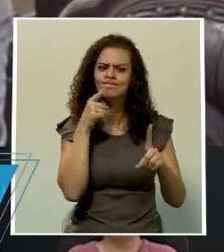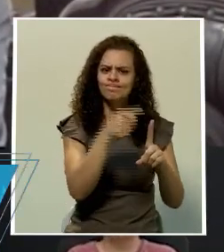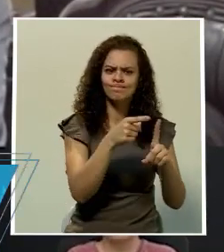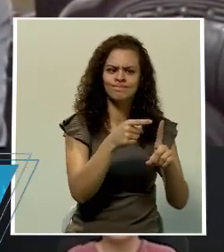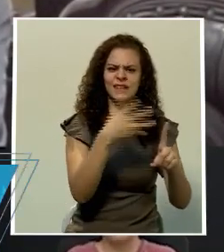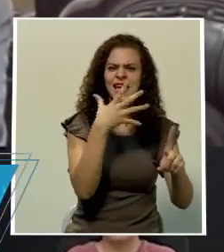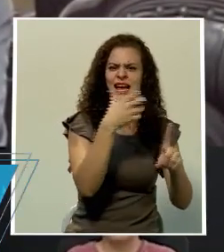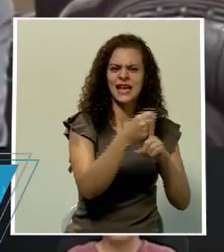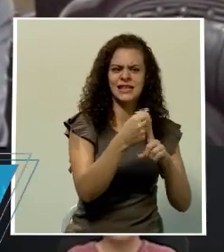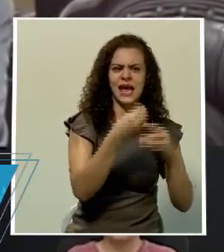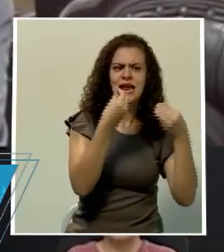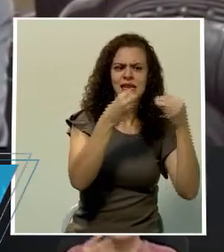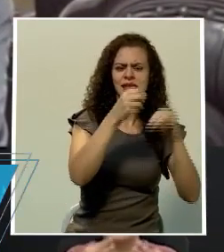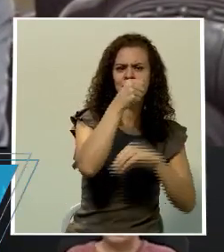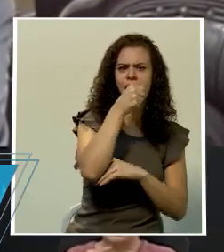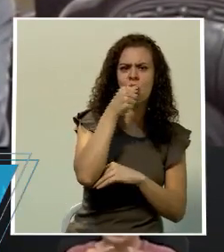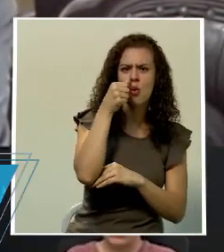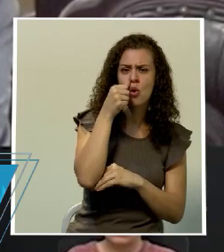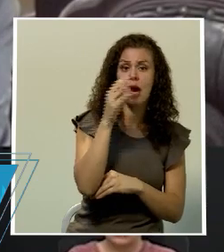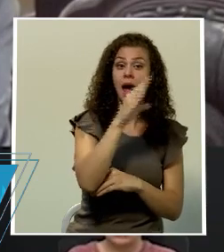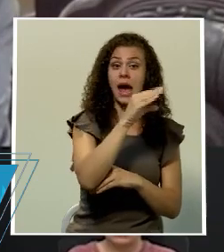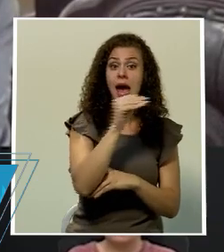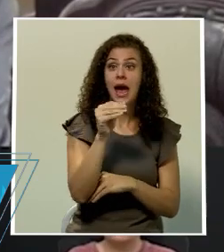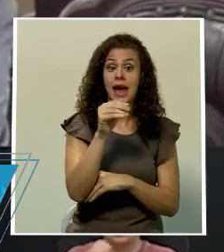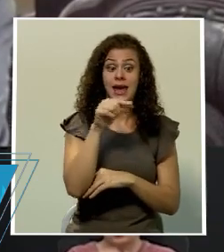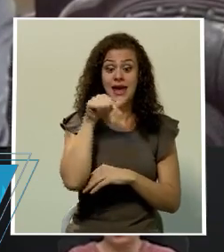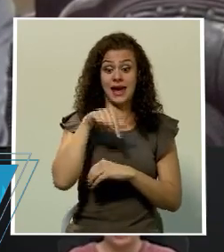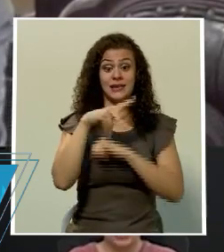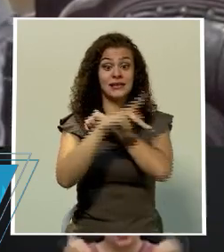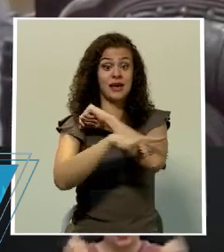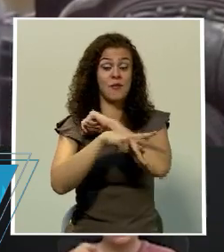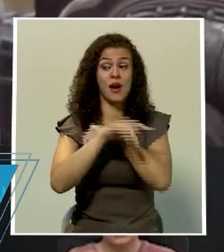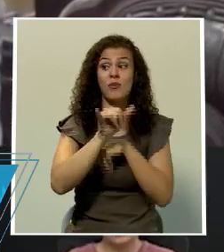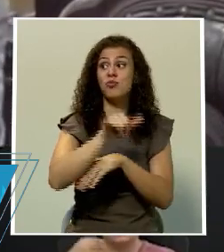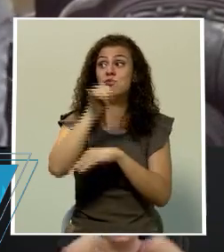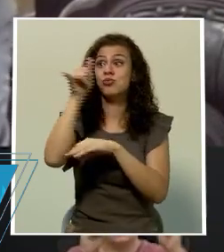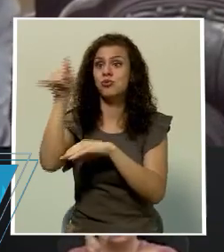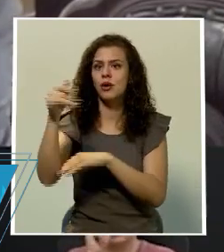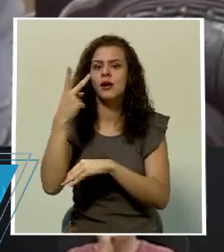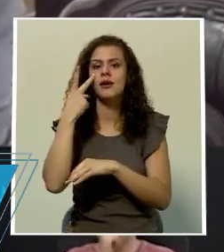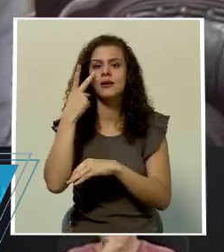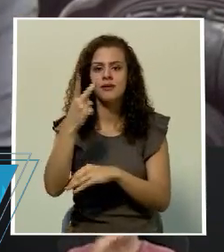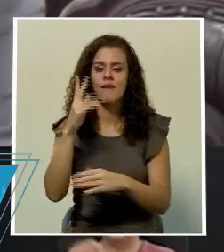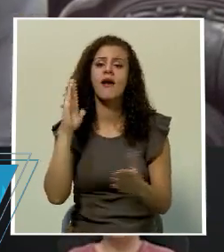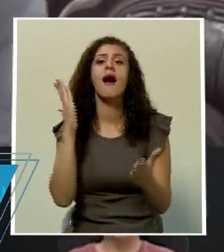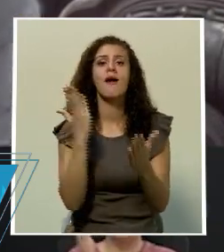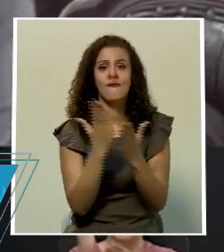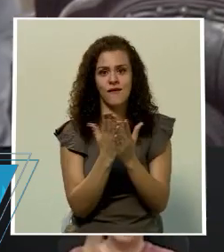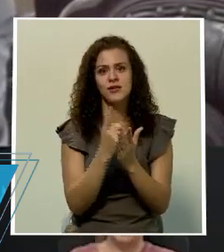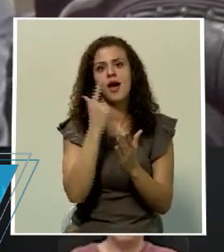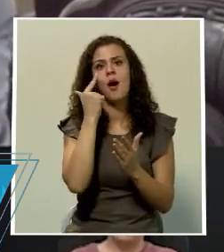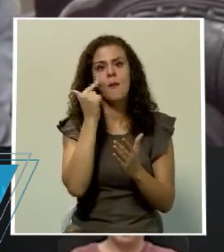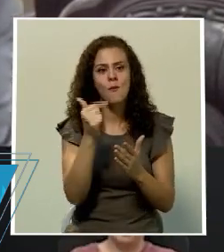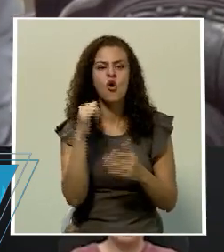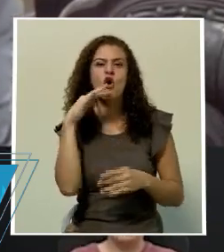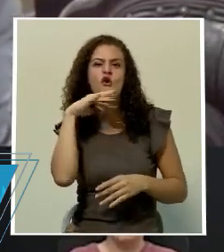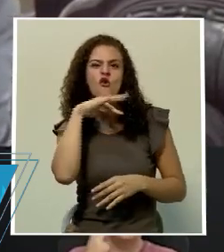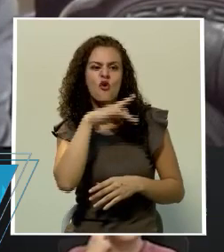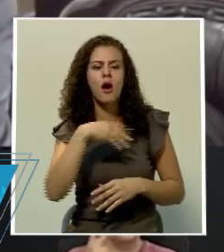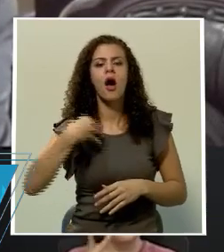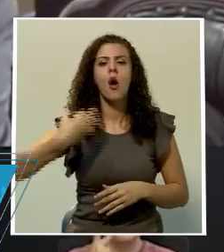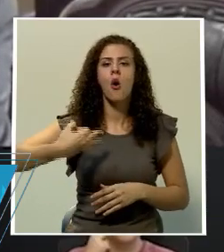el narcotráfico y las exportaciones de este país se están viendo afectadas por la